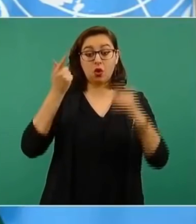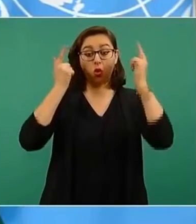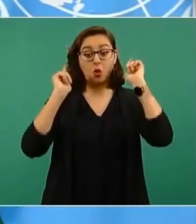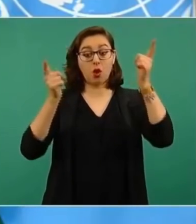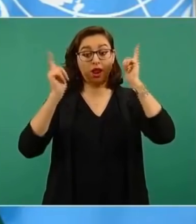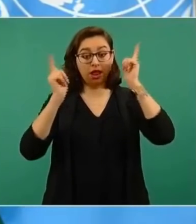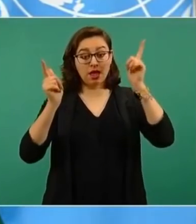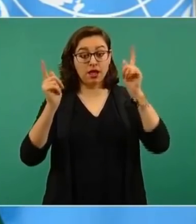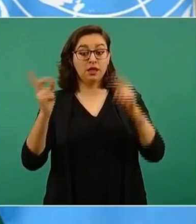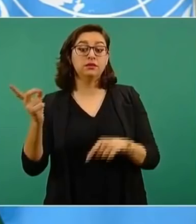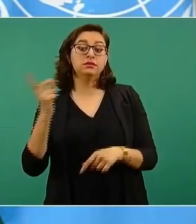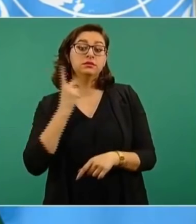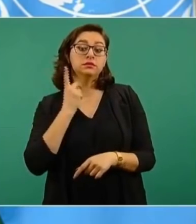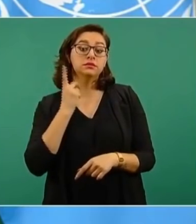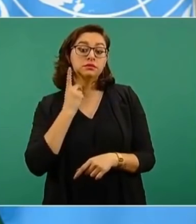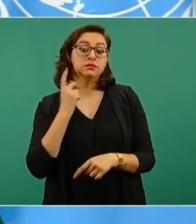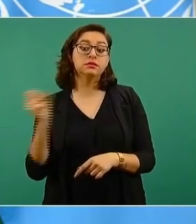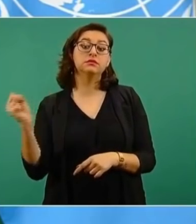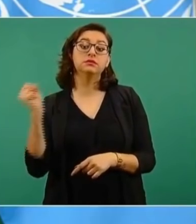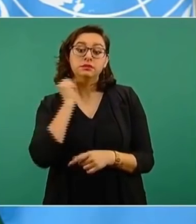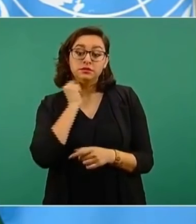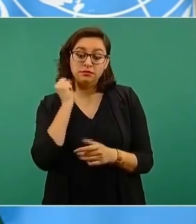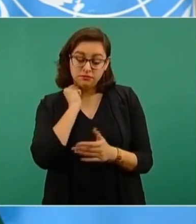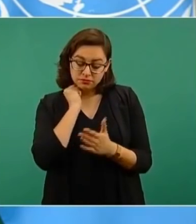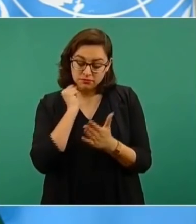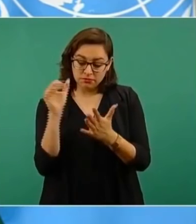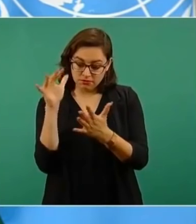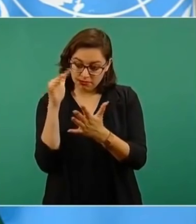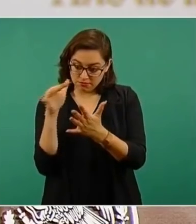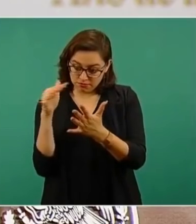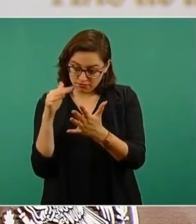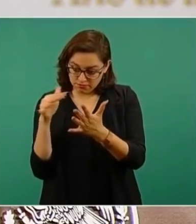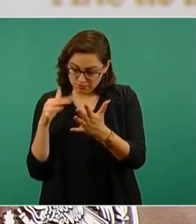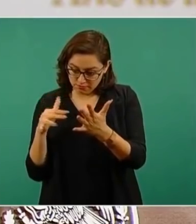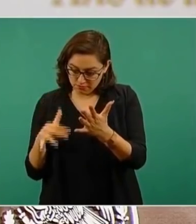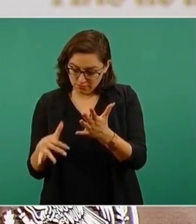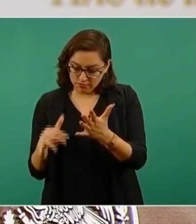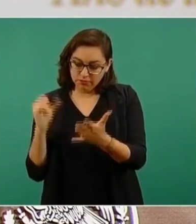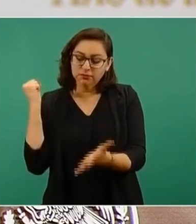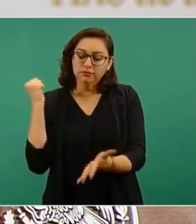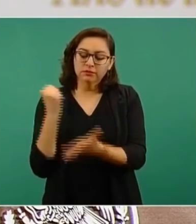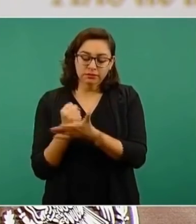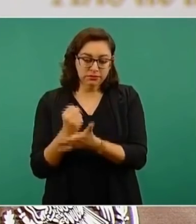legisladores y también los comentaristas de